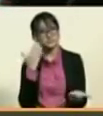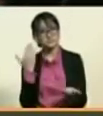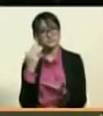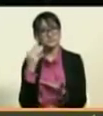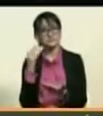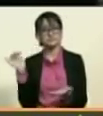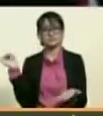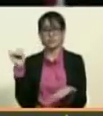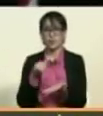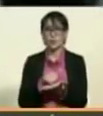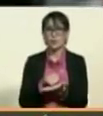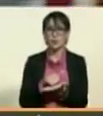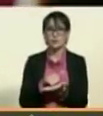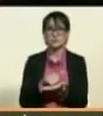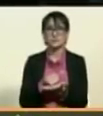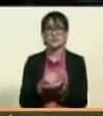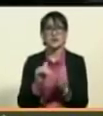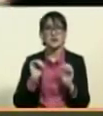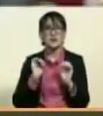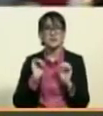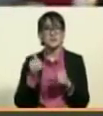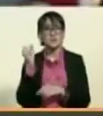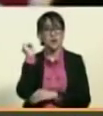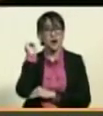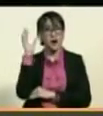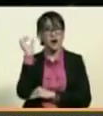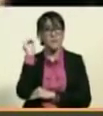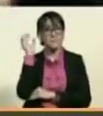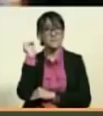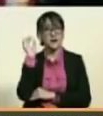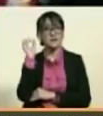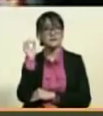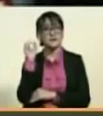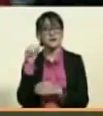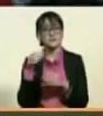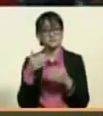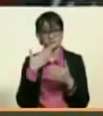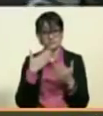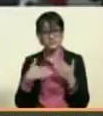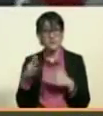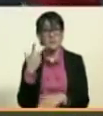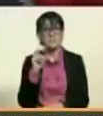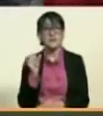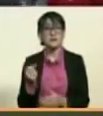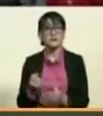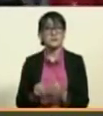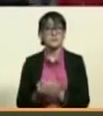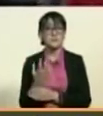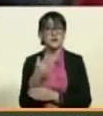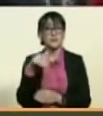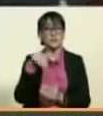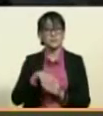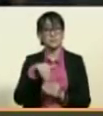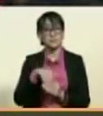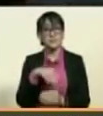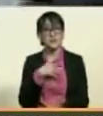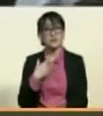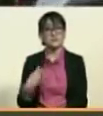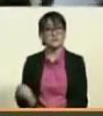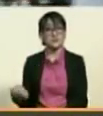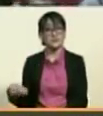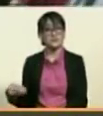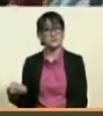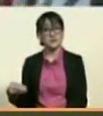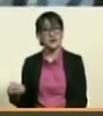gira en lo que ha sido el inicio de la campaña hacia los comicios del próximo 20 de mayo, campaña que